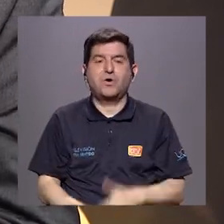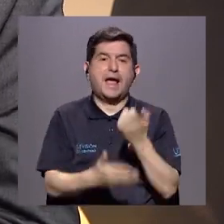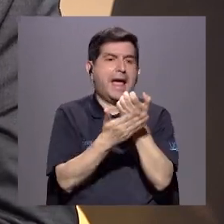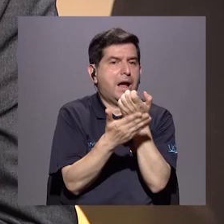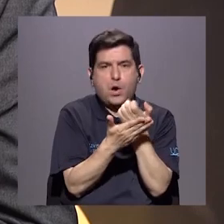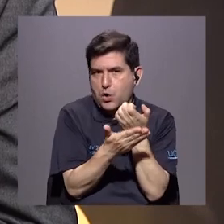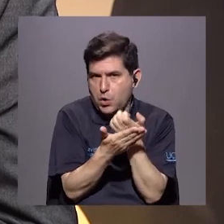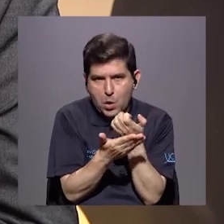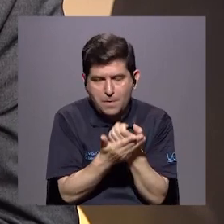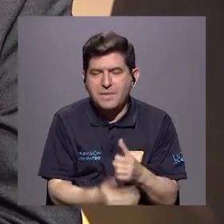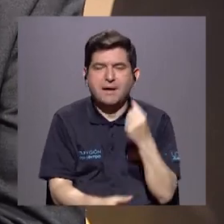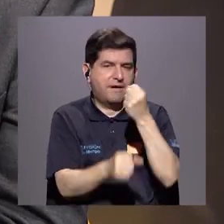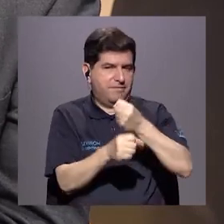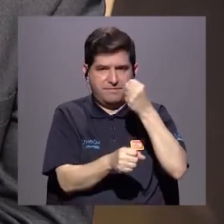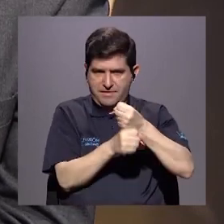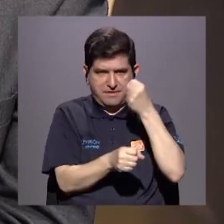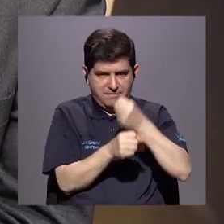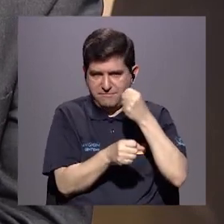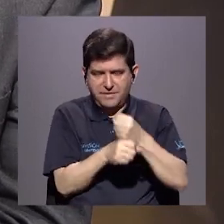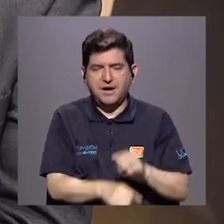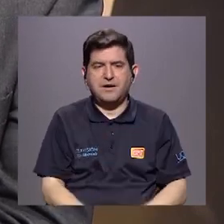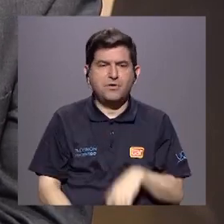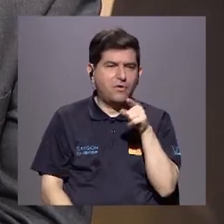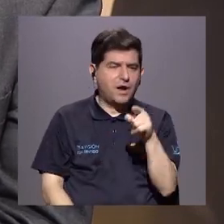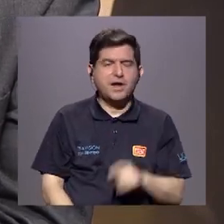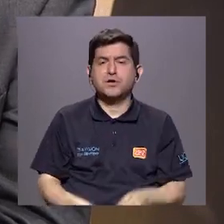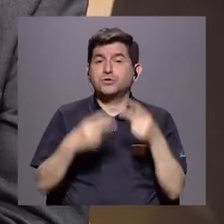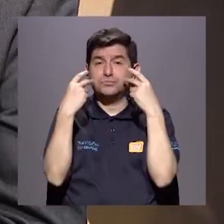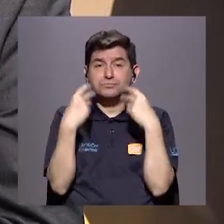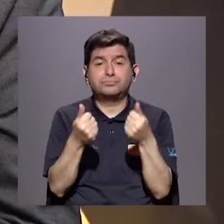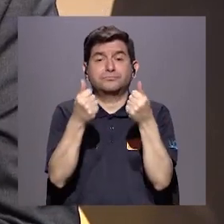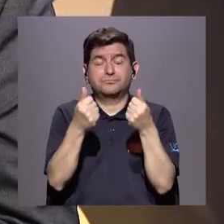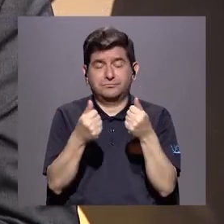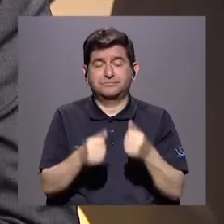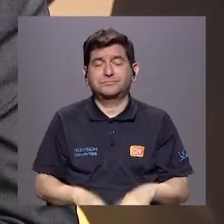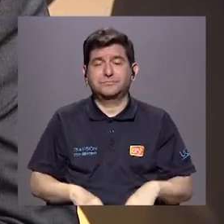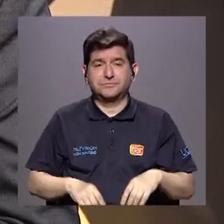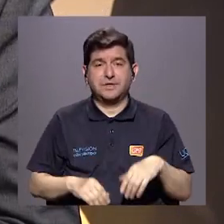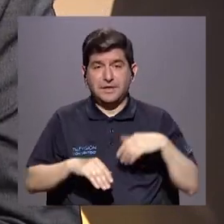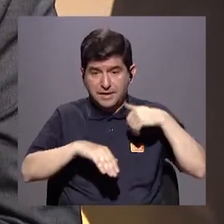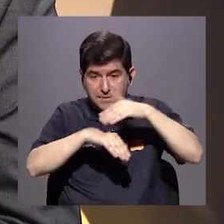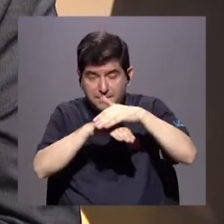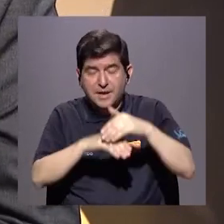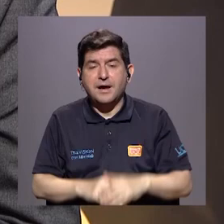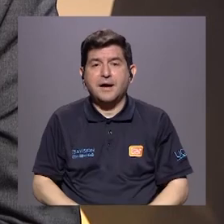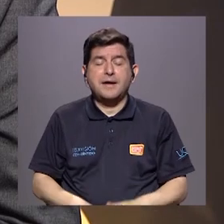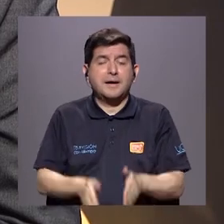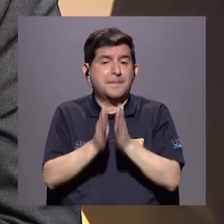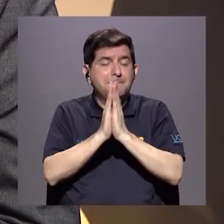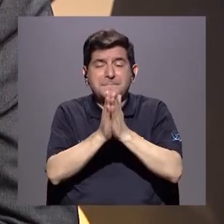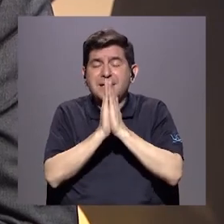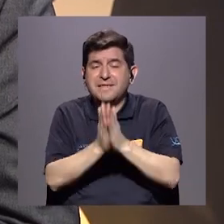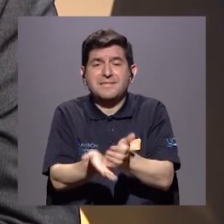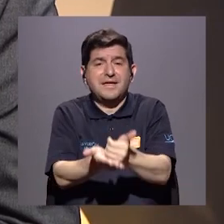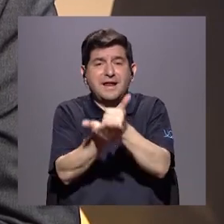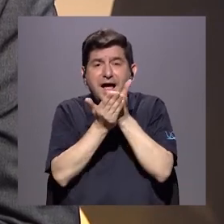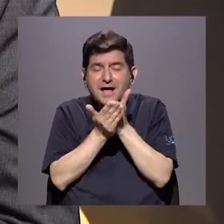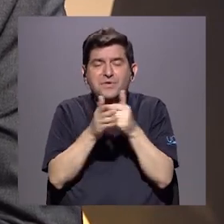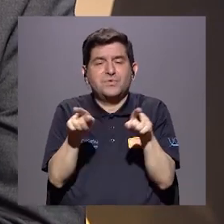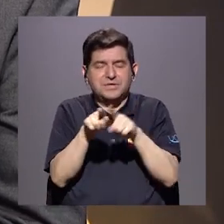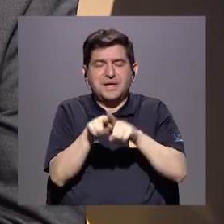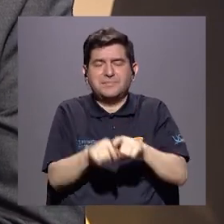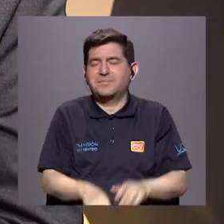o un trabajo verá que esos tienden a ser precipitantes obviamente la incapacidad de pedir ayuda es un factor de riesgo